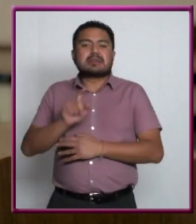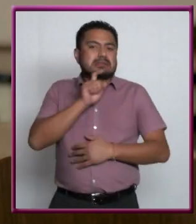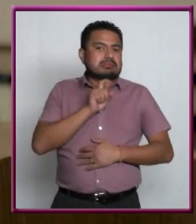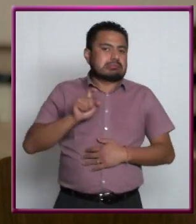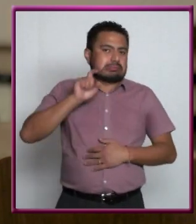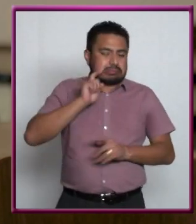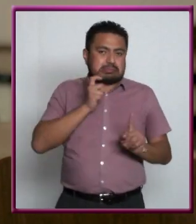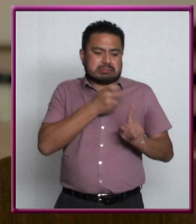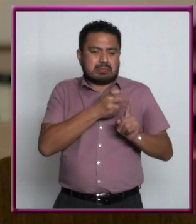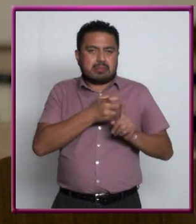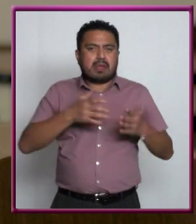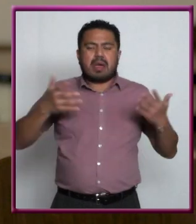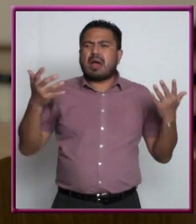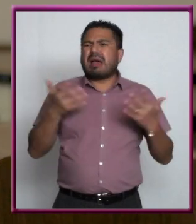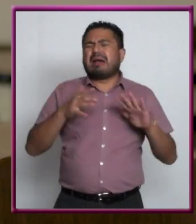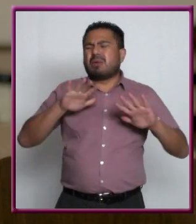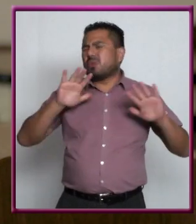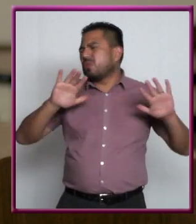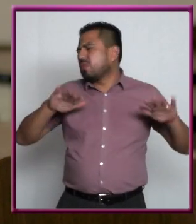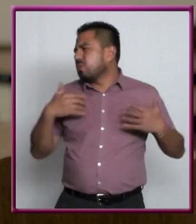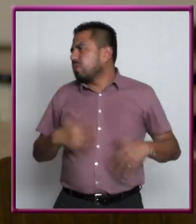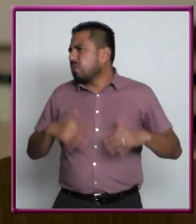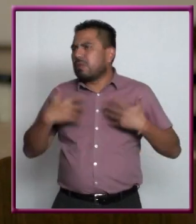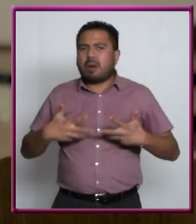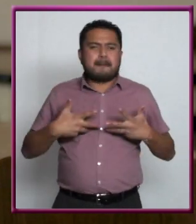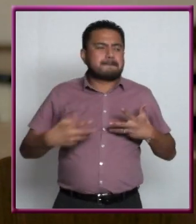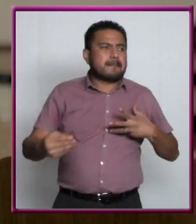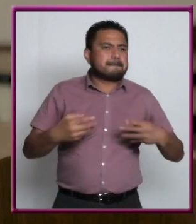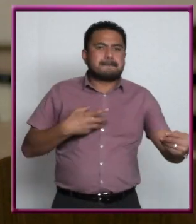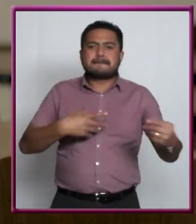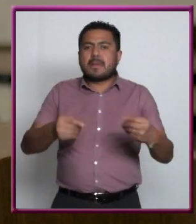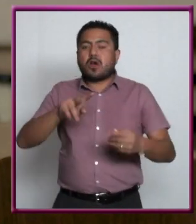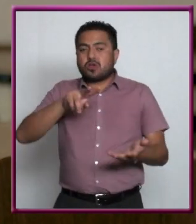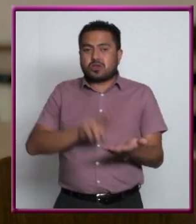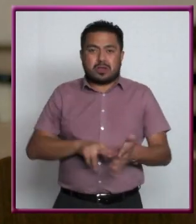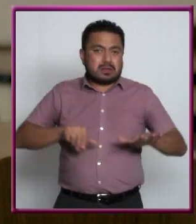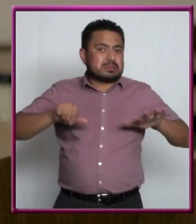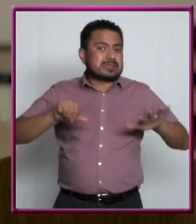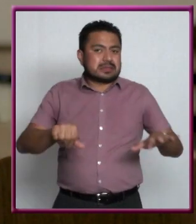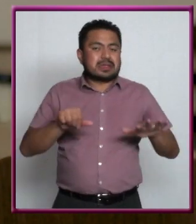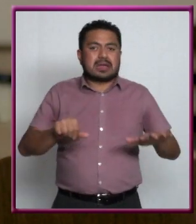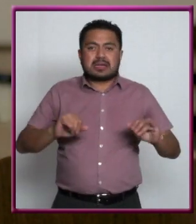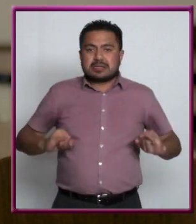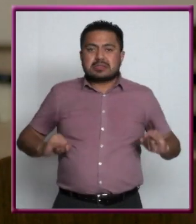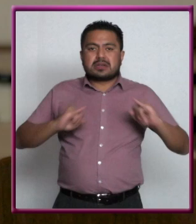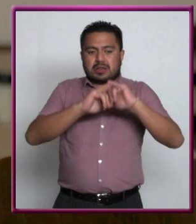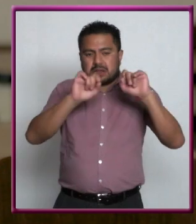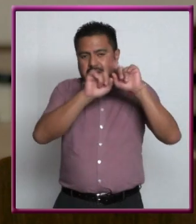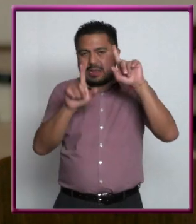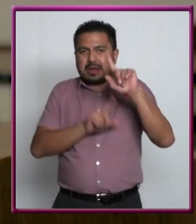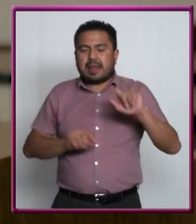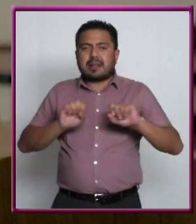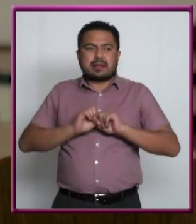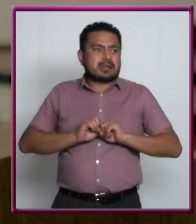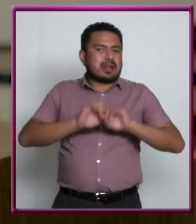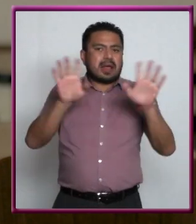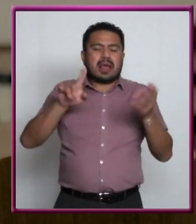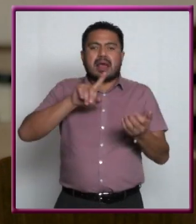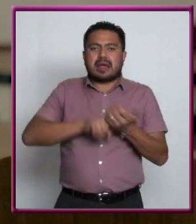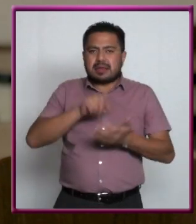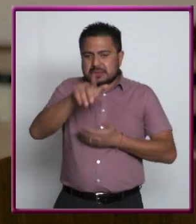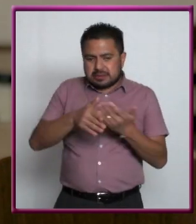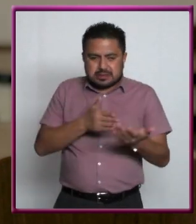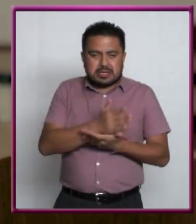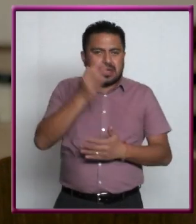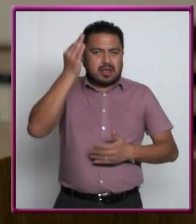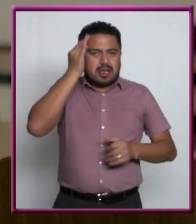aplicaciones, el sexting es una práctica que ha ganado terreno. Ya en 2016, el Instituto Nacional de